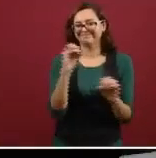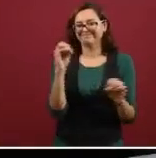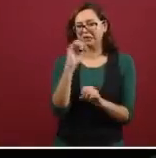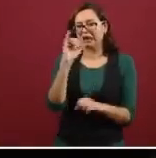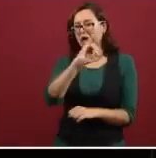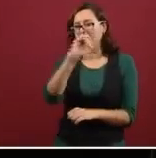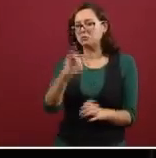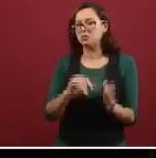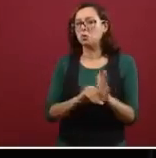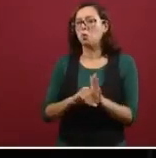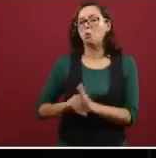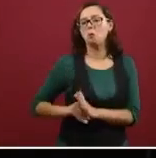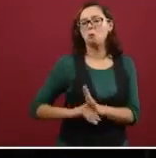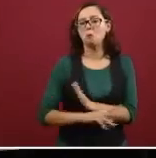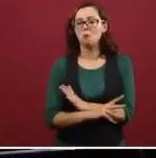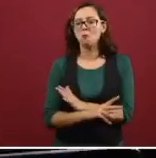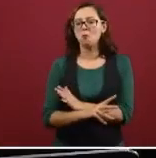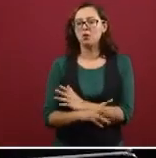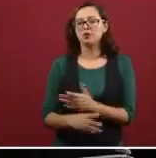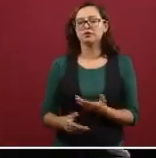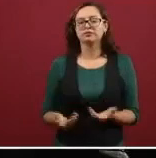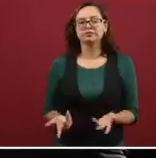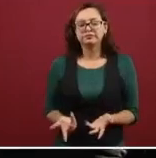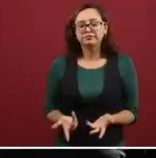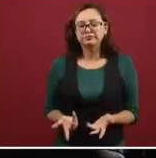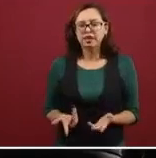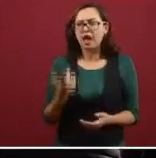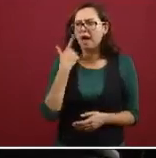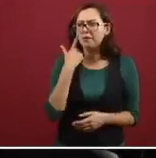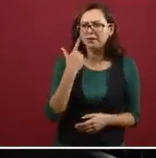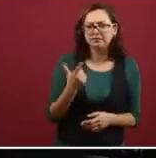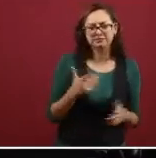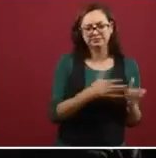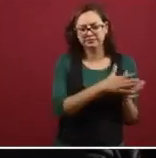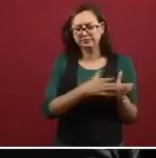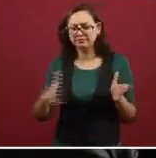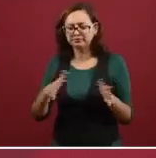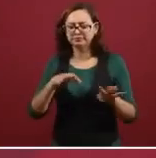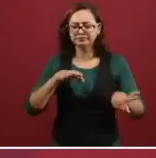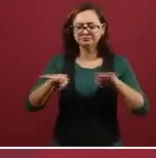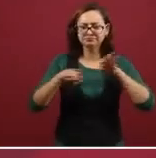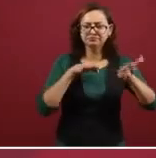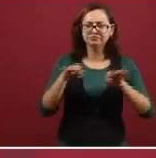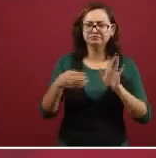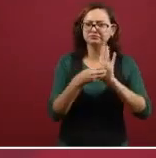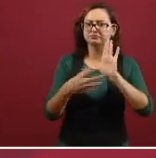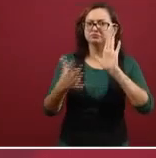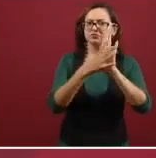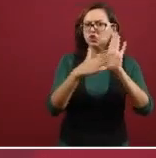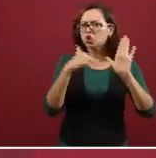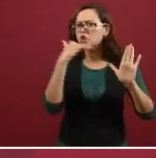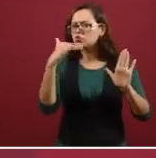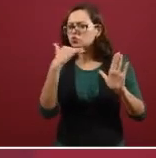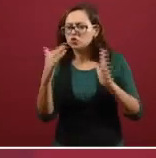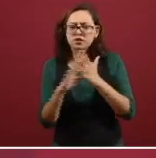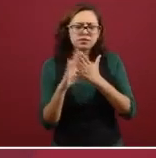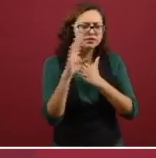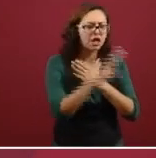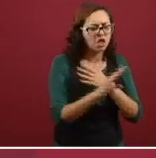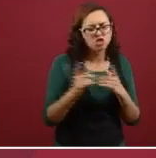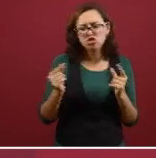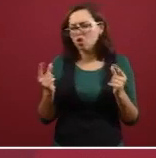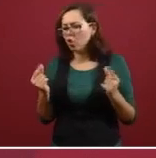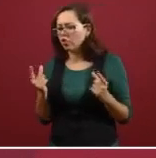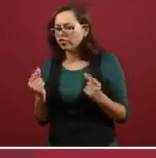¿Dónde está en la agenda que impusieron el combate a la corrupción? ¿Hay una